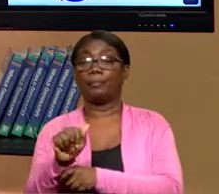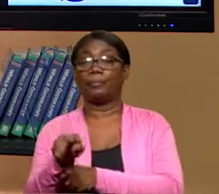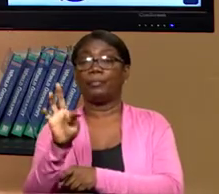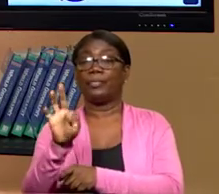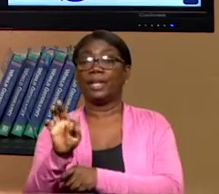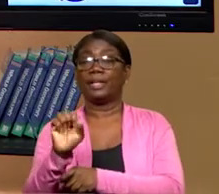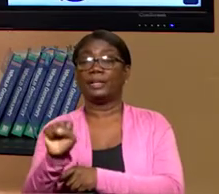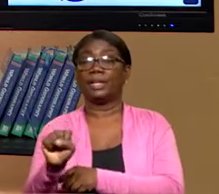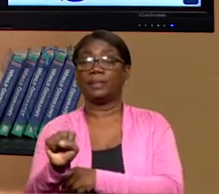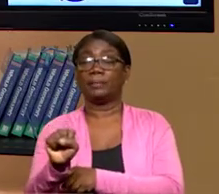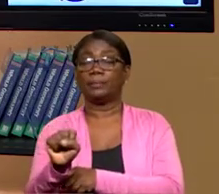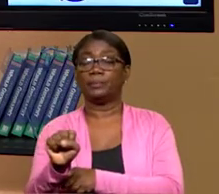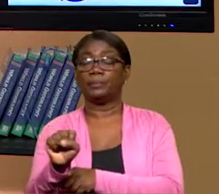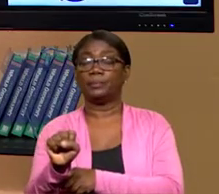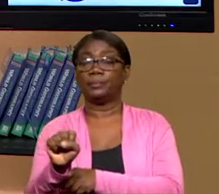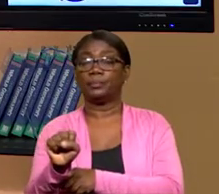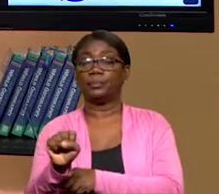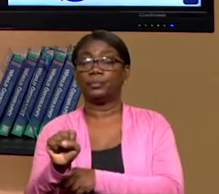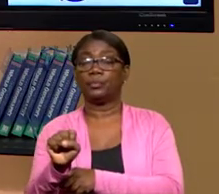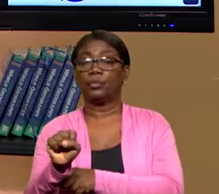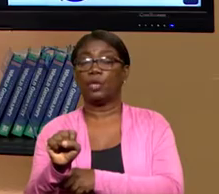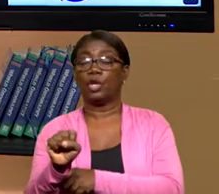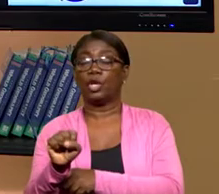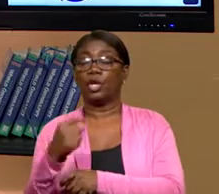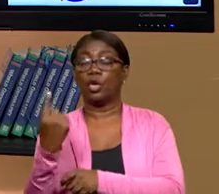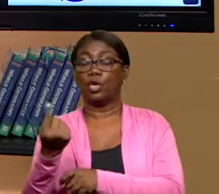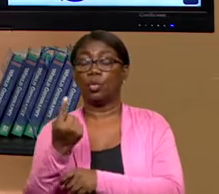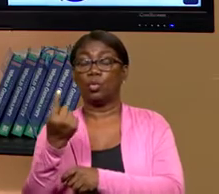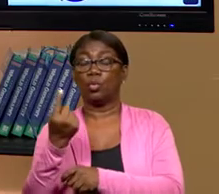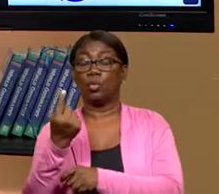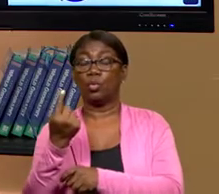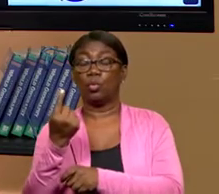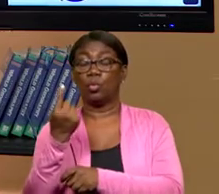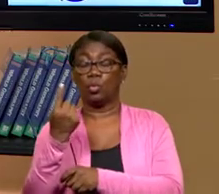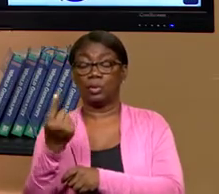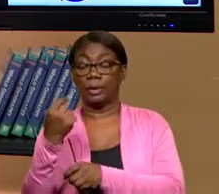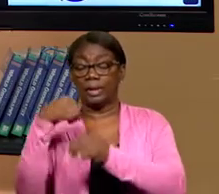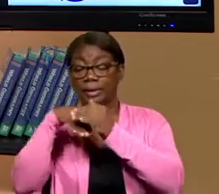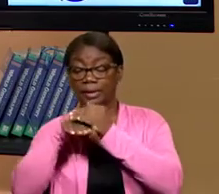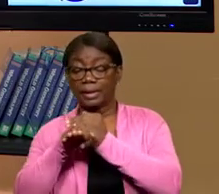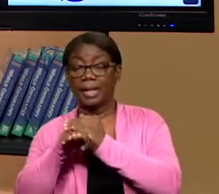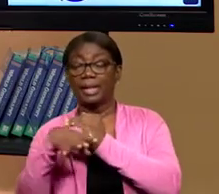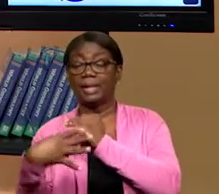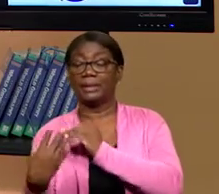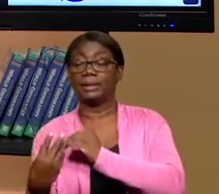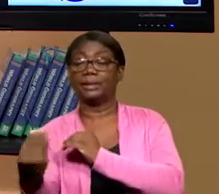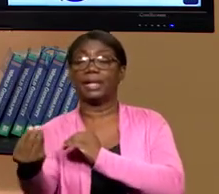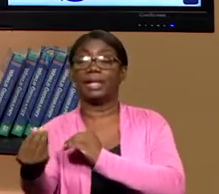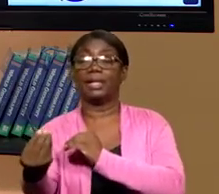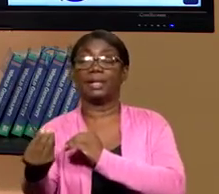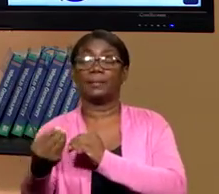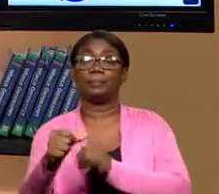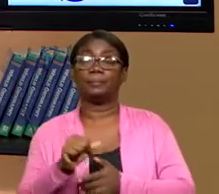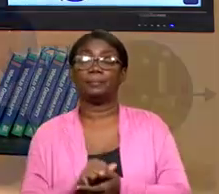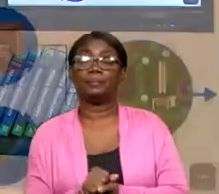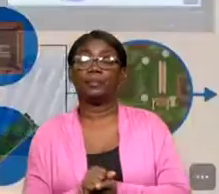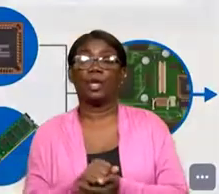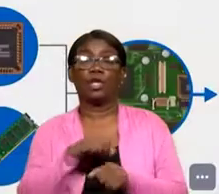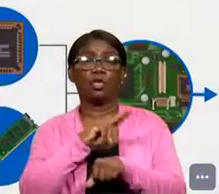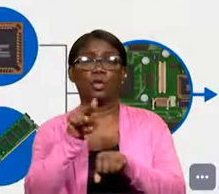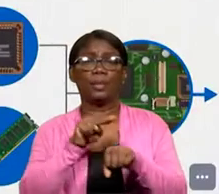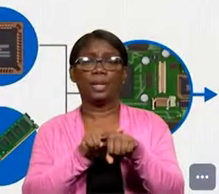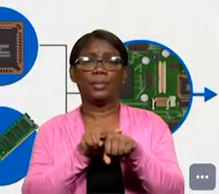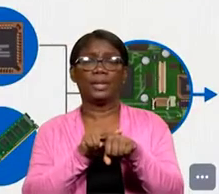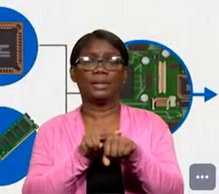DC y una entrada, una señal de salida. Normalmente, ¿verdad?, en la